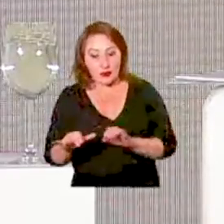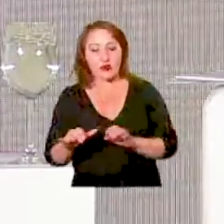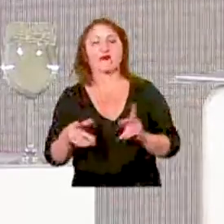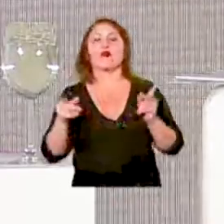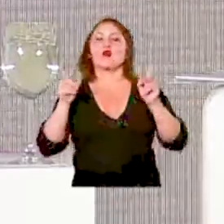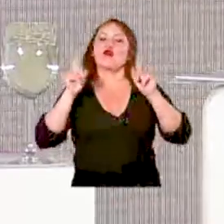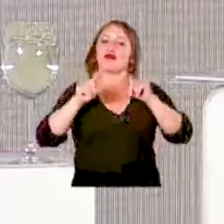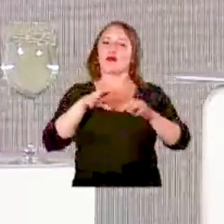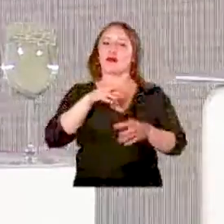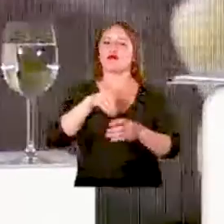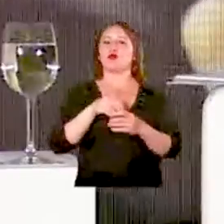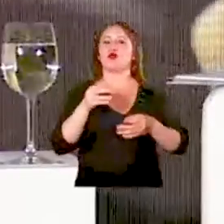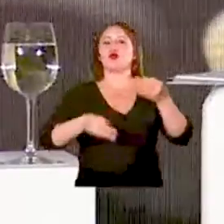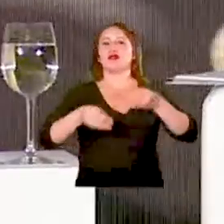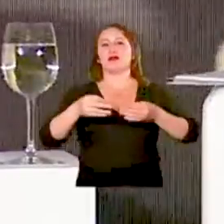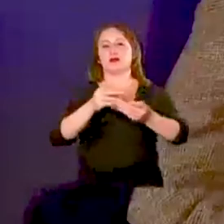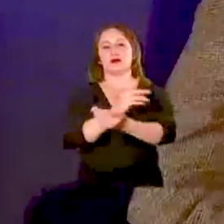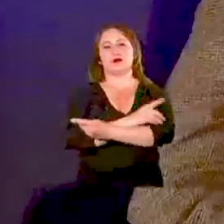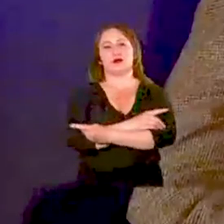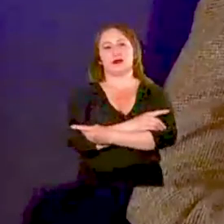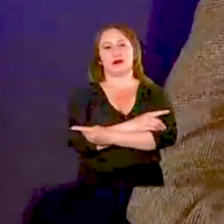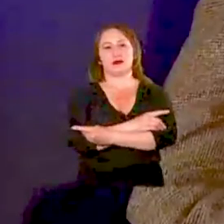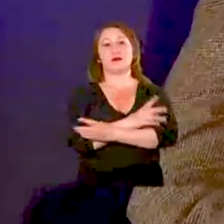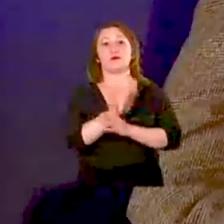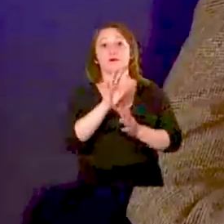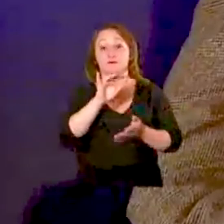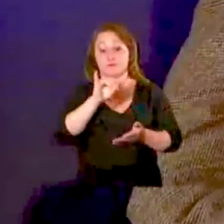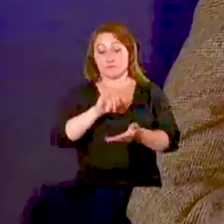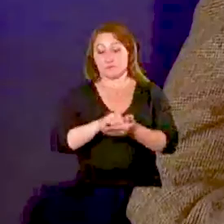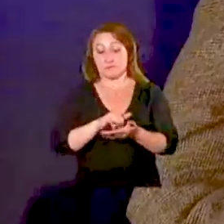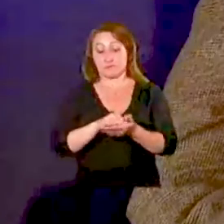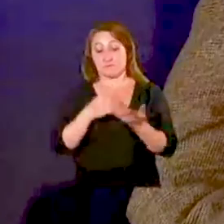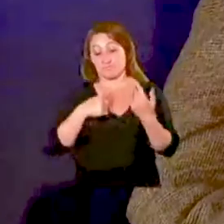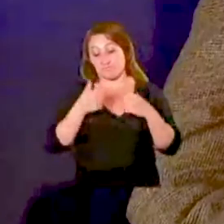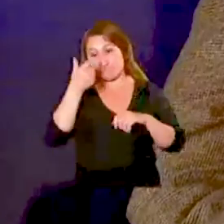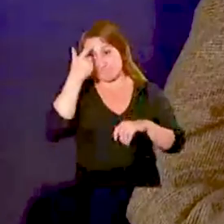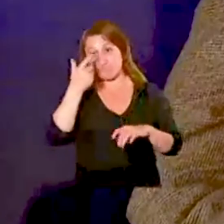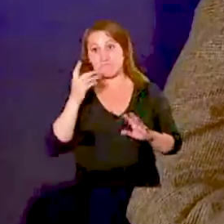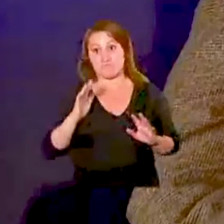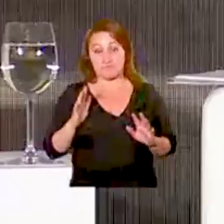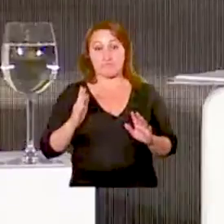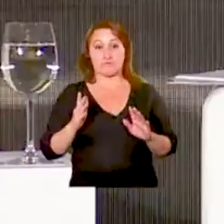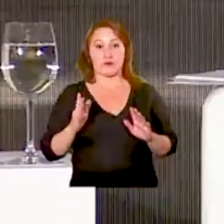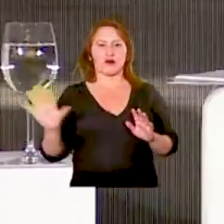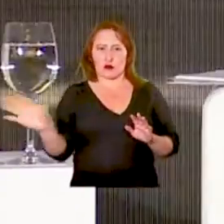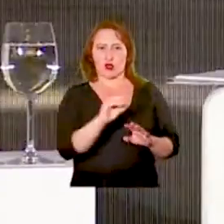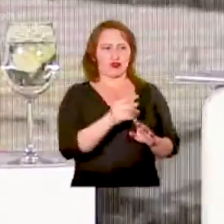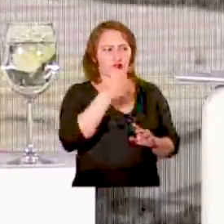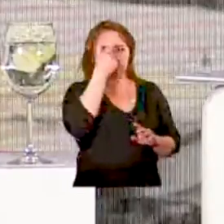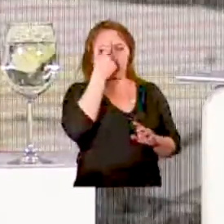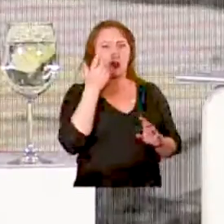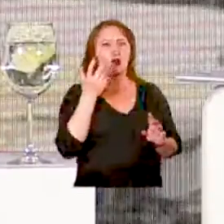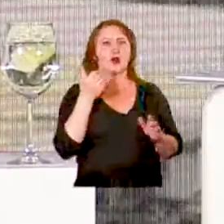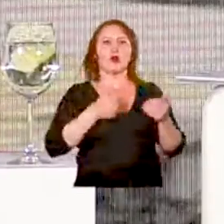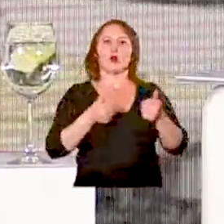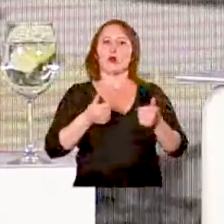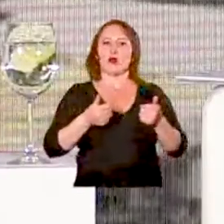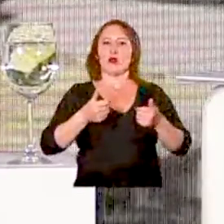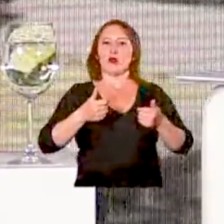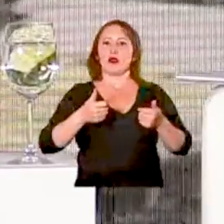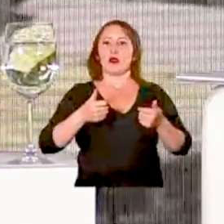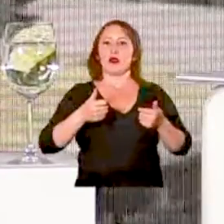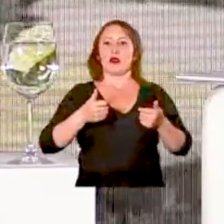los cubre la jurisdicción disciplinaria. Y por lo tanto, yo consideraba y consideramos todos que esa impunidad